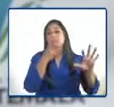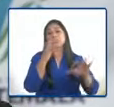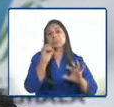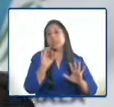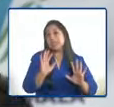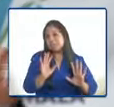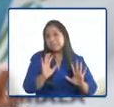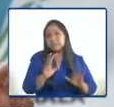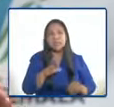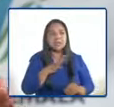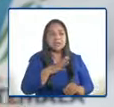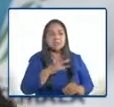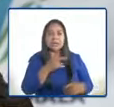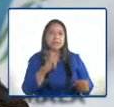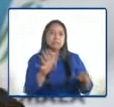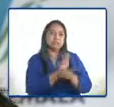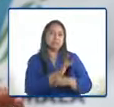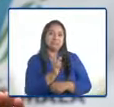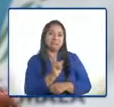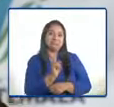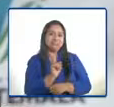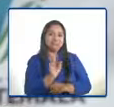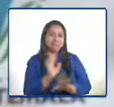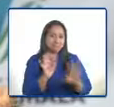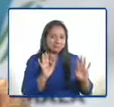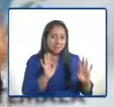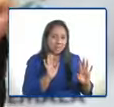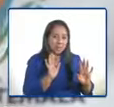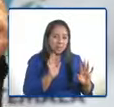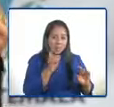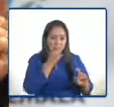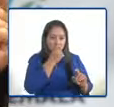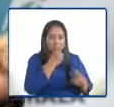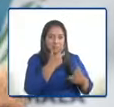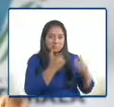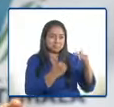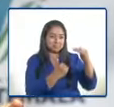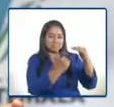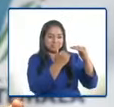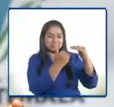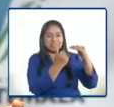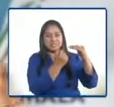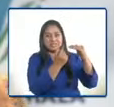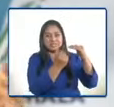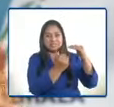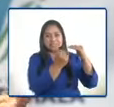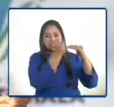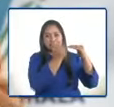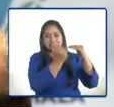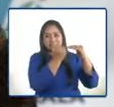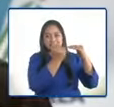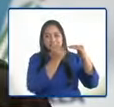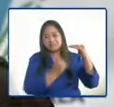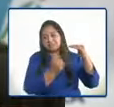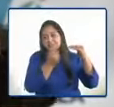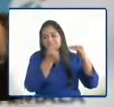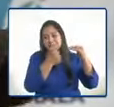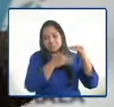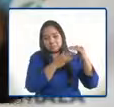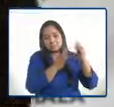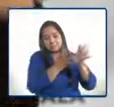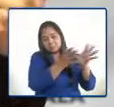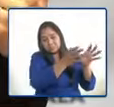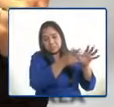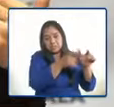jovencitas, entonces no está hacinado o no ha cumplido todavía el tema de su capacidad. Es por eso que